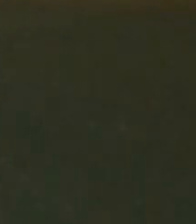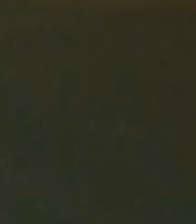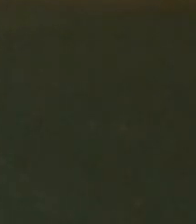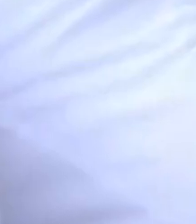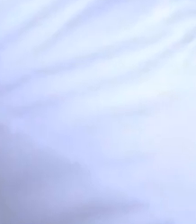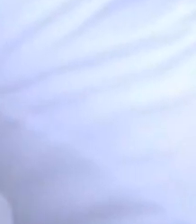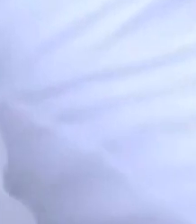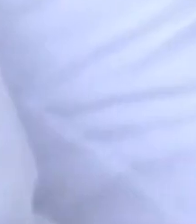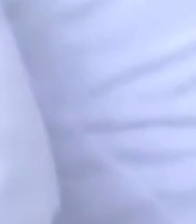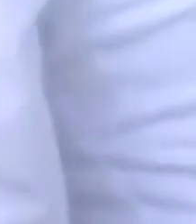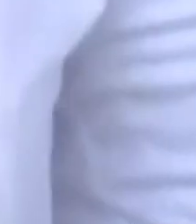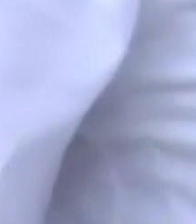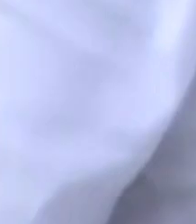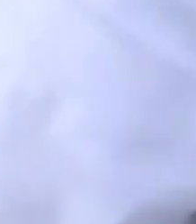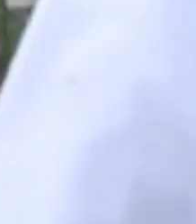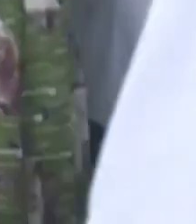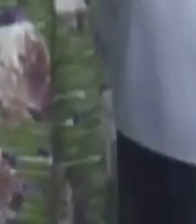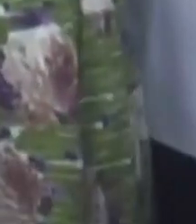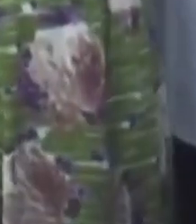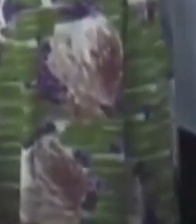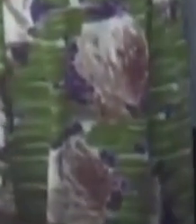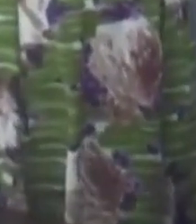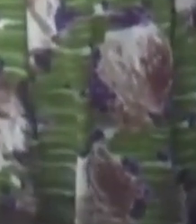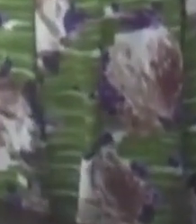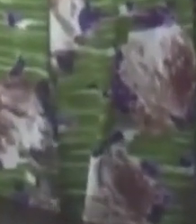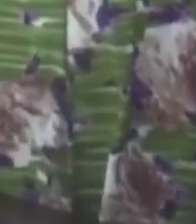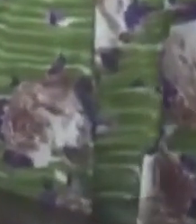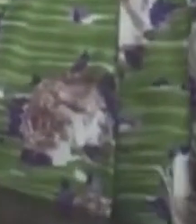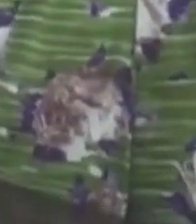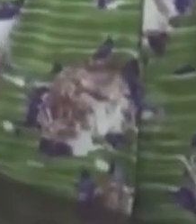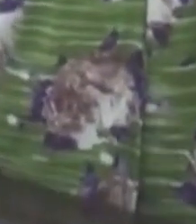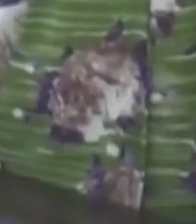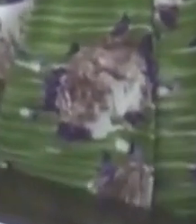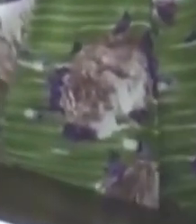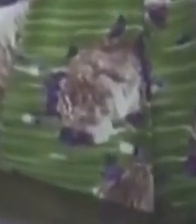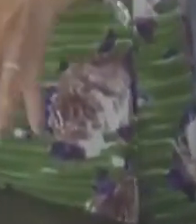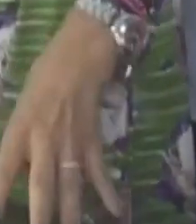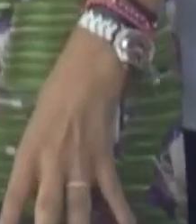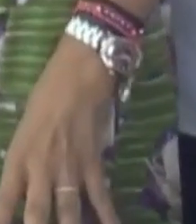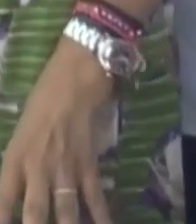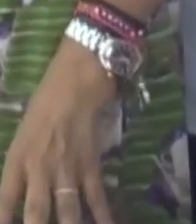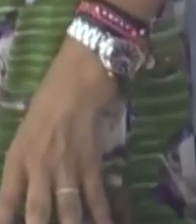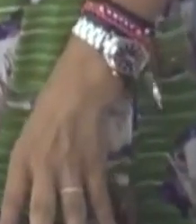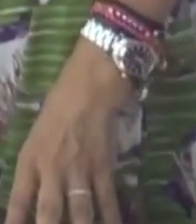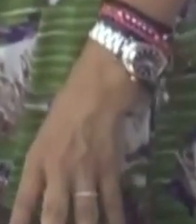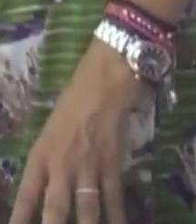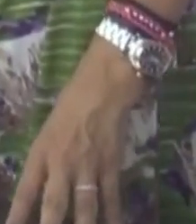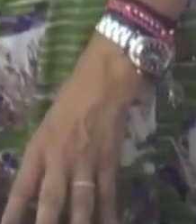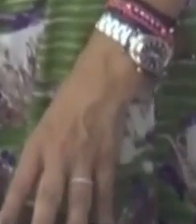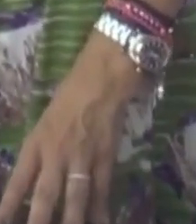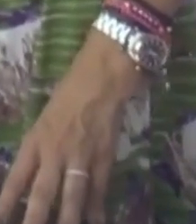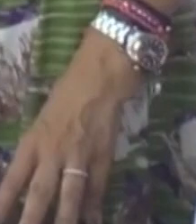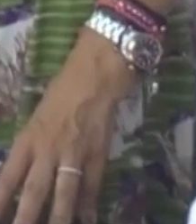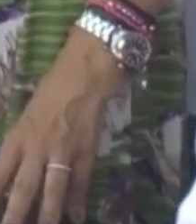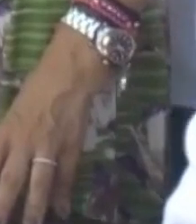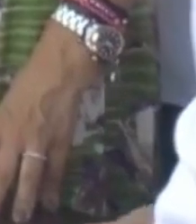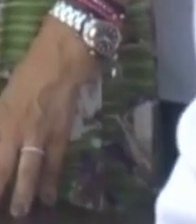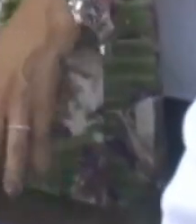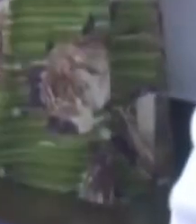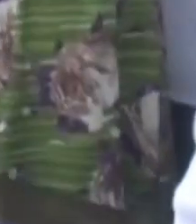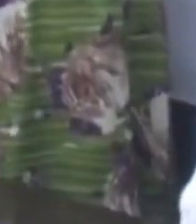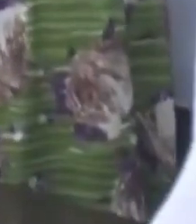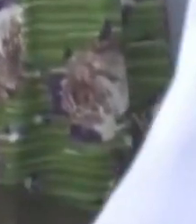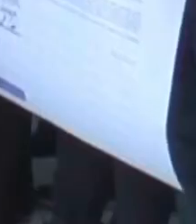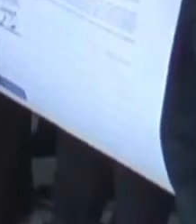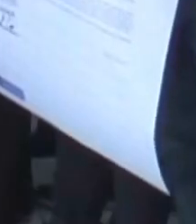informe. Después de firmado el pacto por la transparencia, los 46 alcaldes, el gobernador de Bolívar y la vicepresidenta de